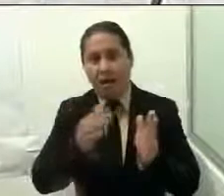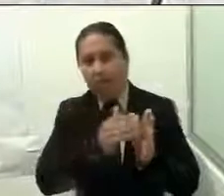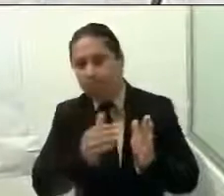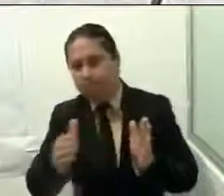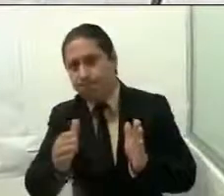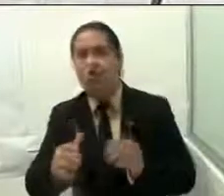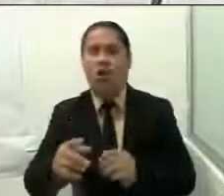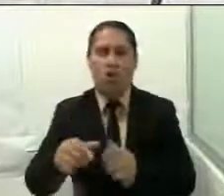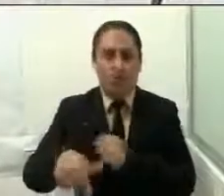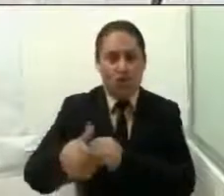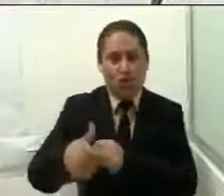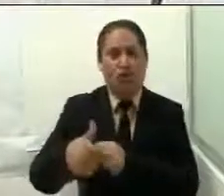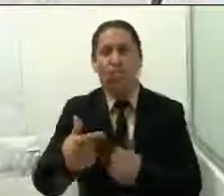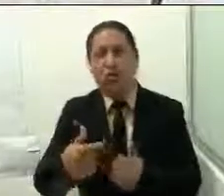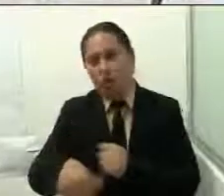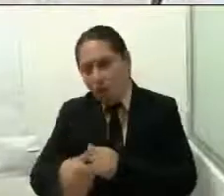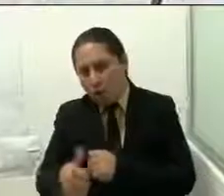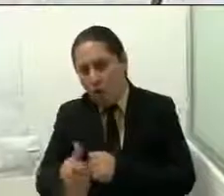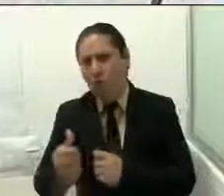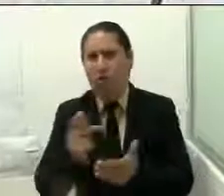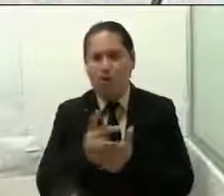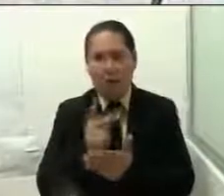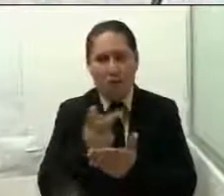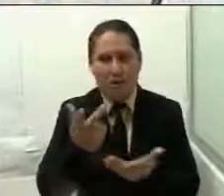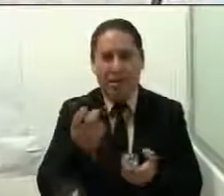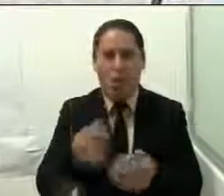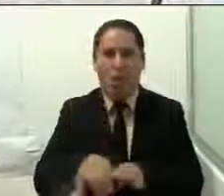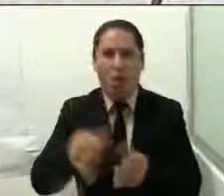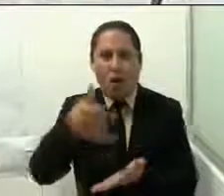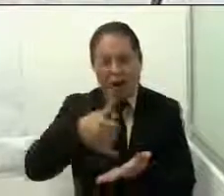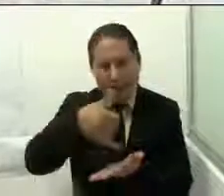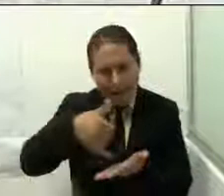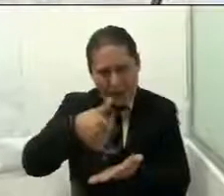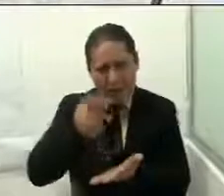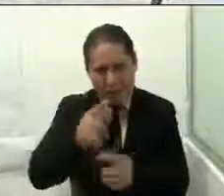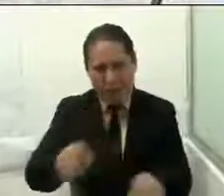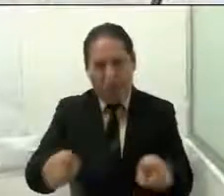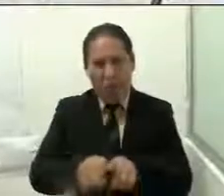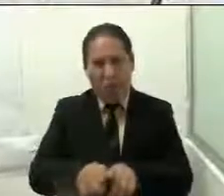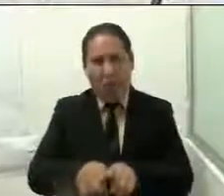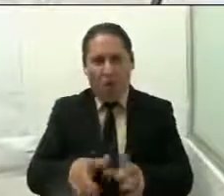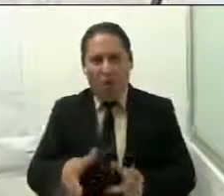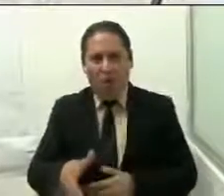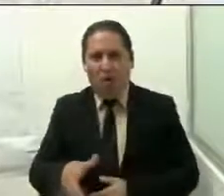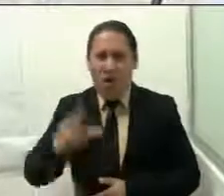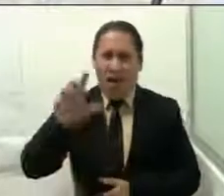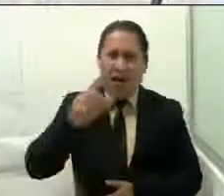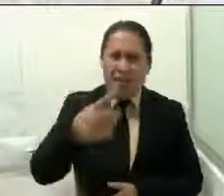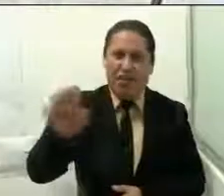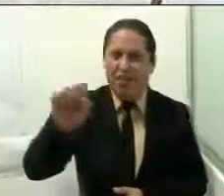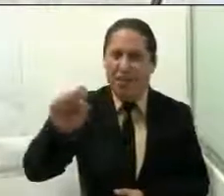2017 con una producción de aceite crudo superior a las 168 mil